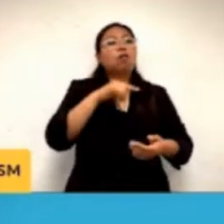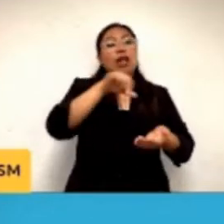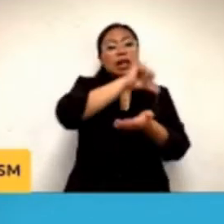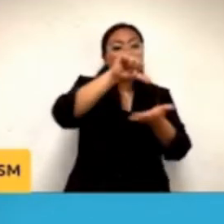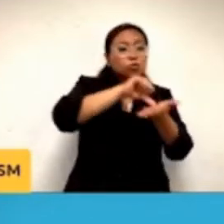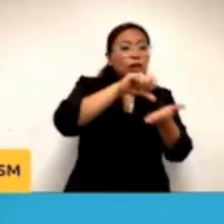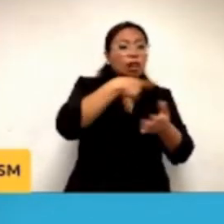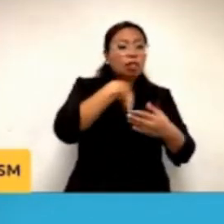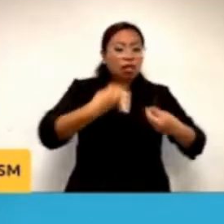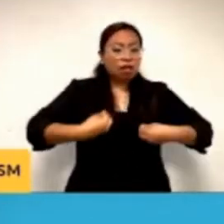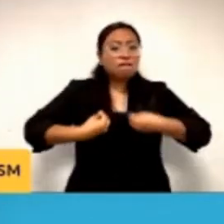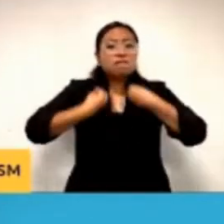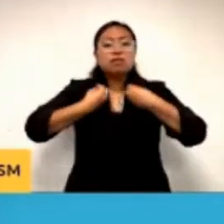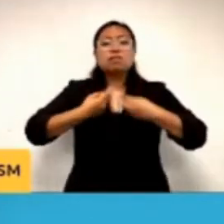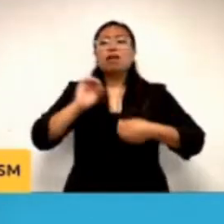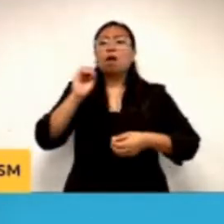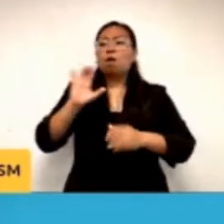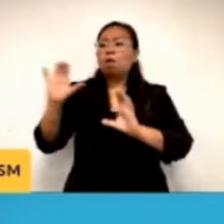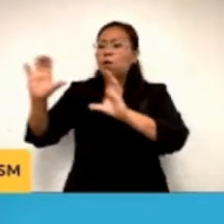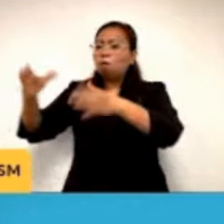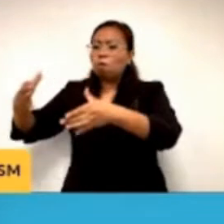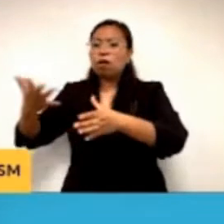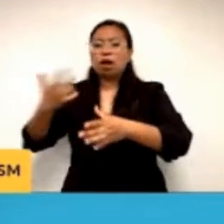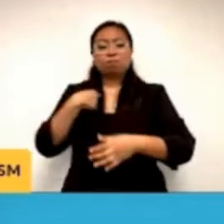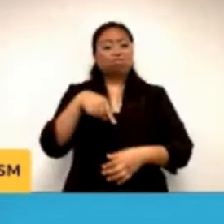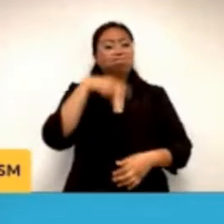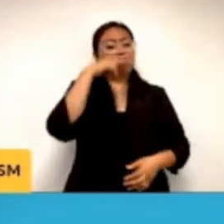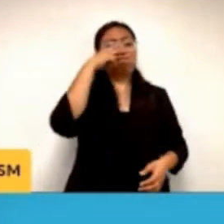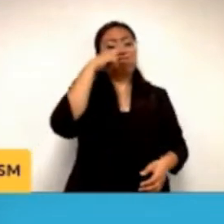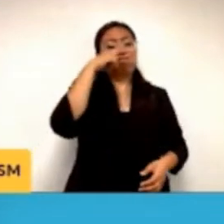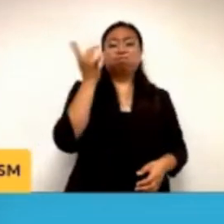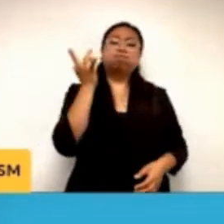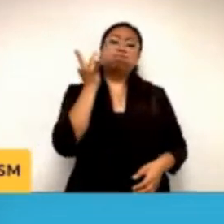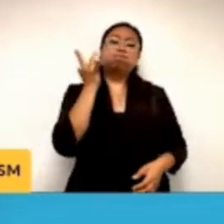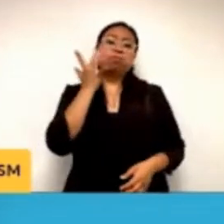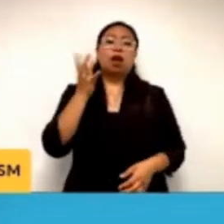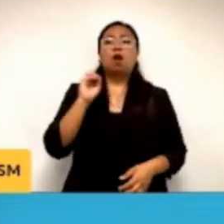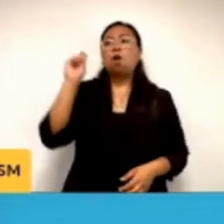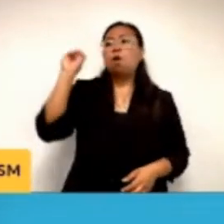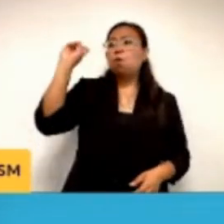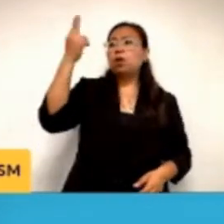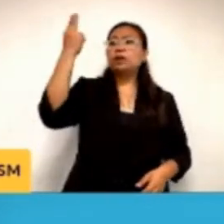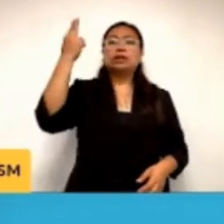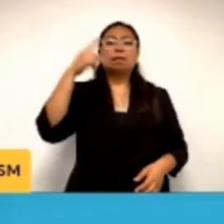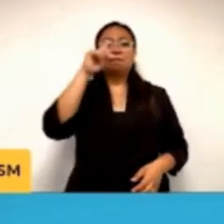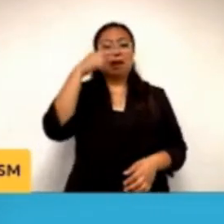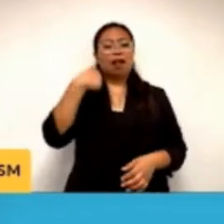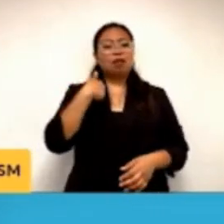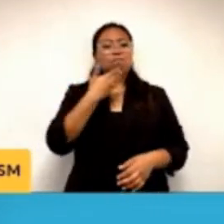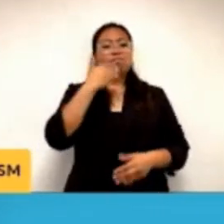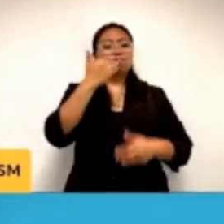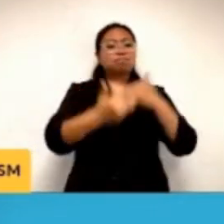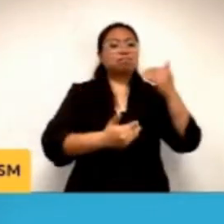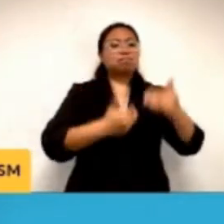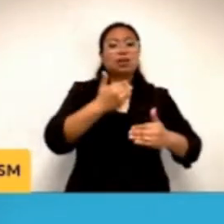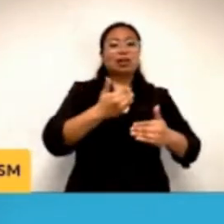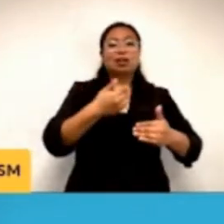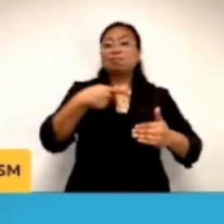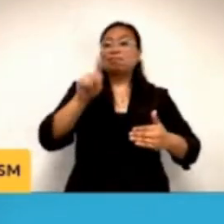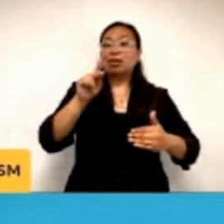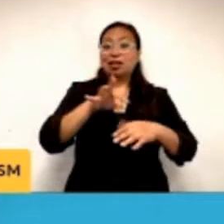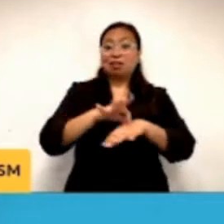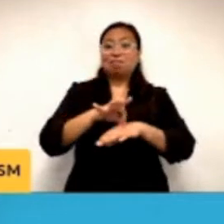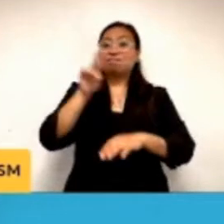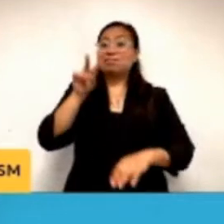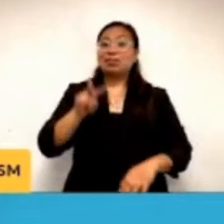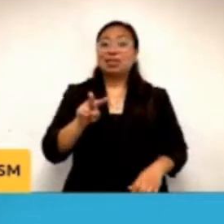en cierta comunidad o haber ido a cierta universidad para que me vaya bien en la vida. Y lo cierto es que nosotros mismos